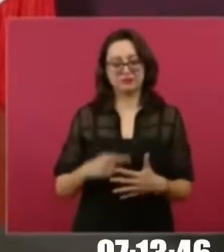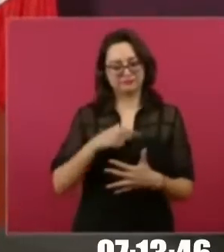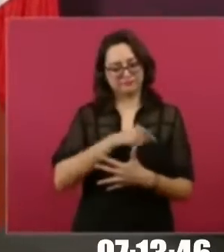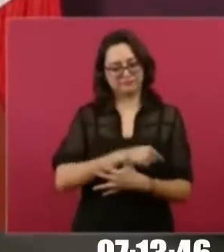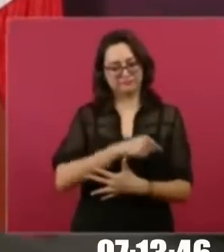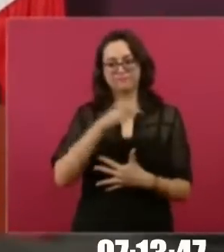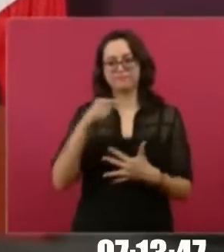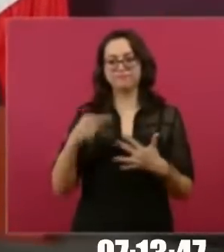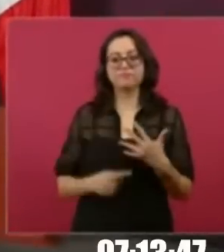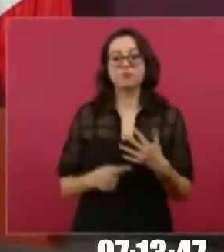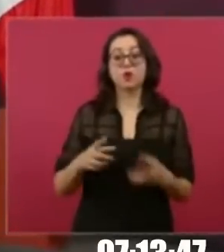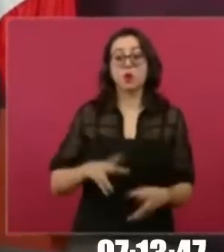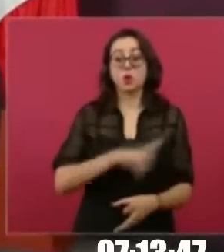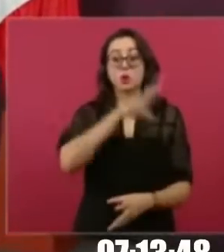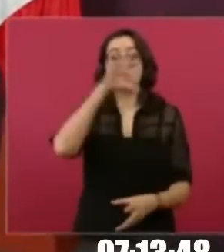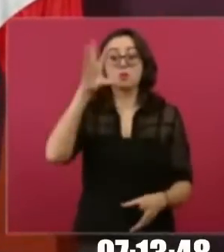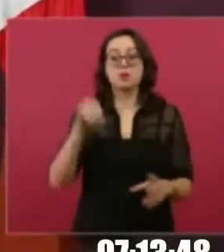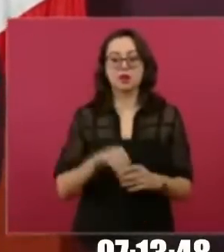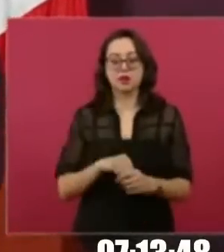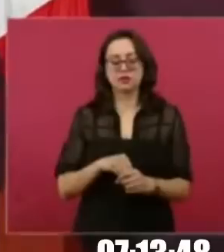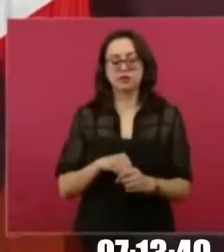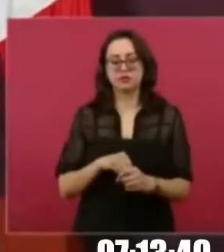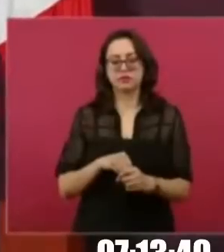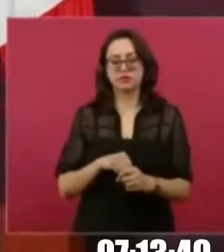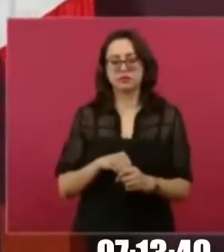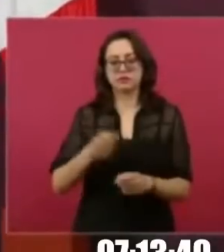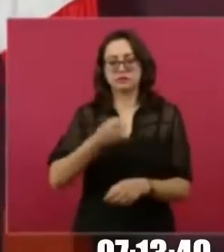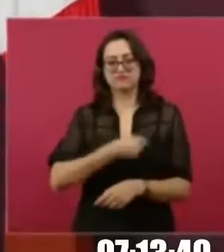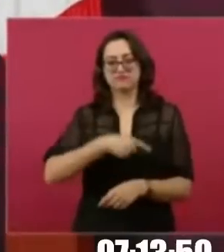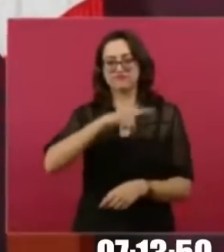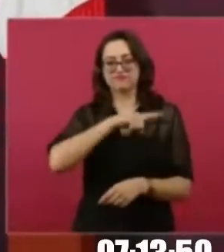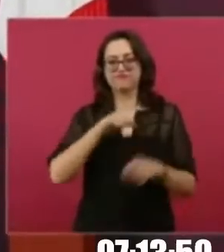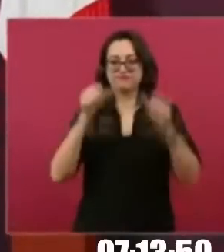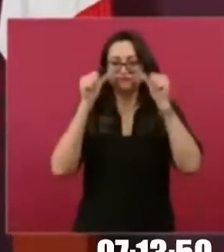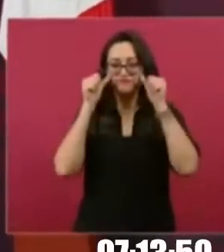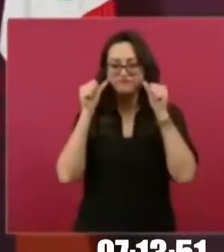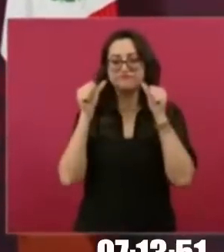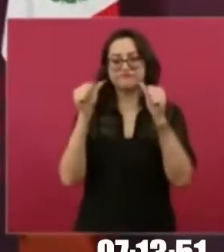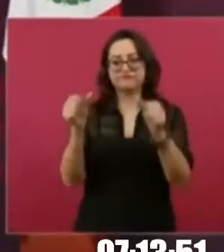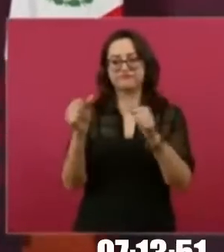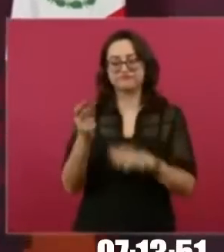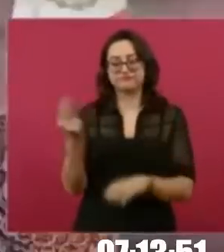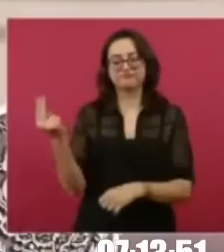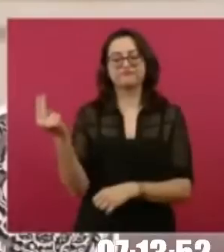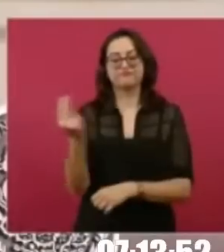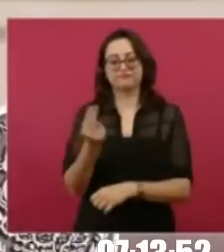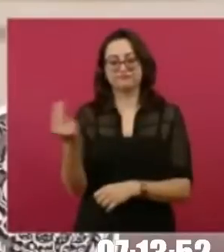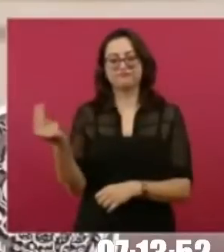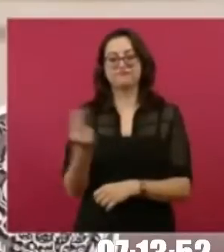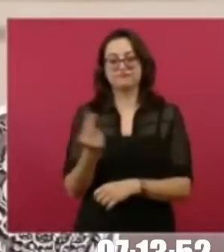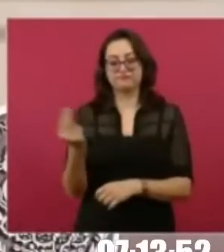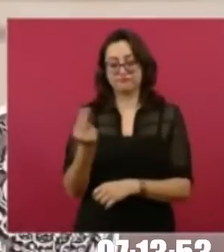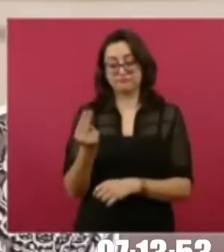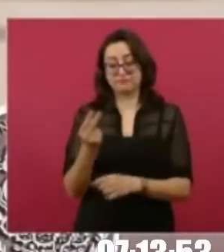ver con la salud que es un derecho no es un privilegio